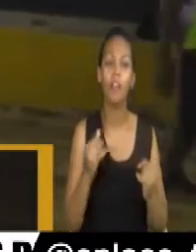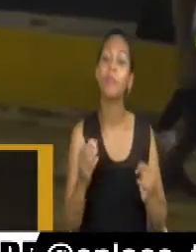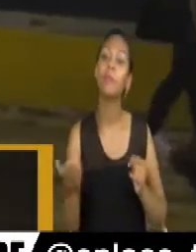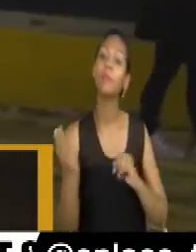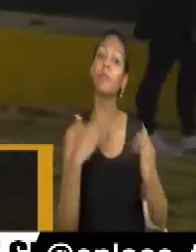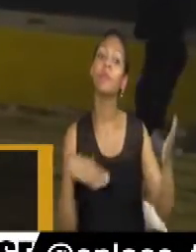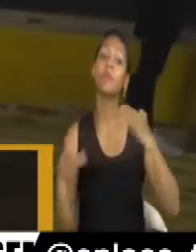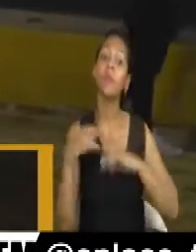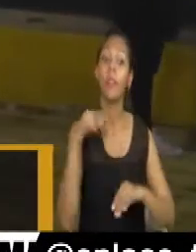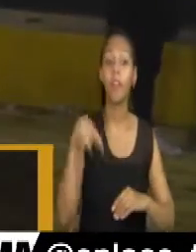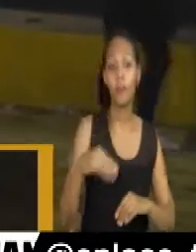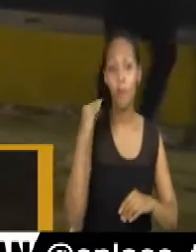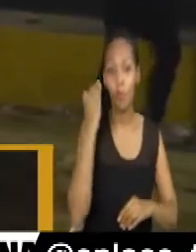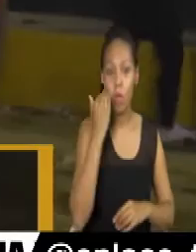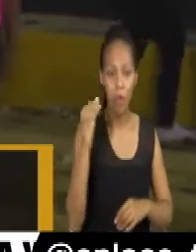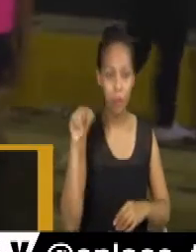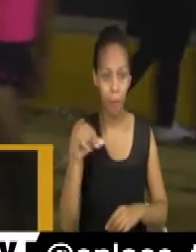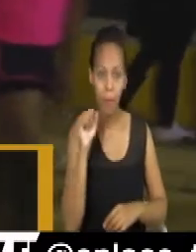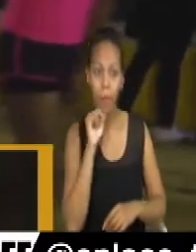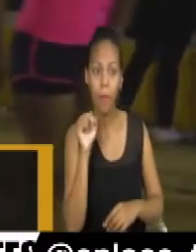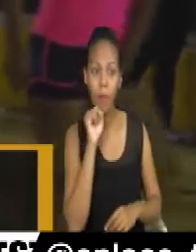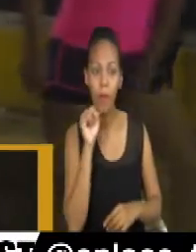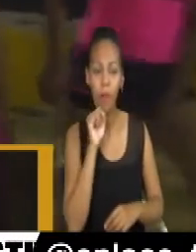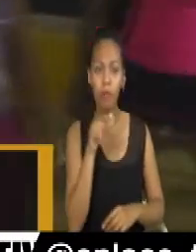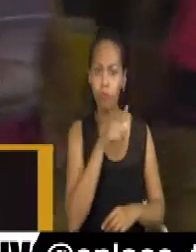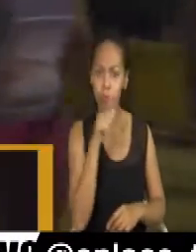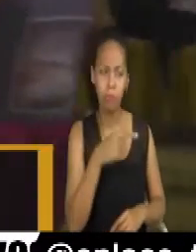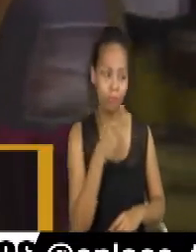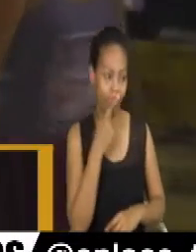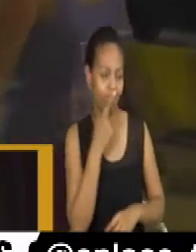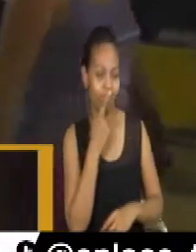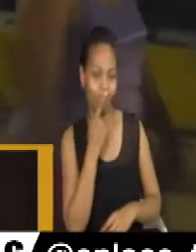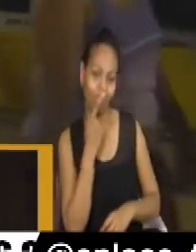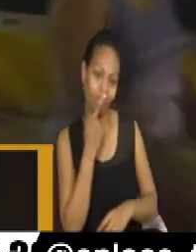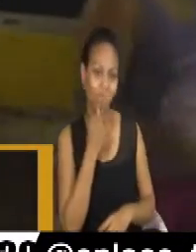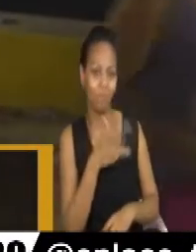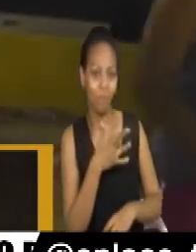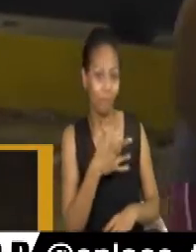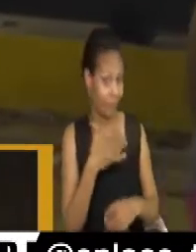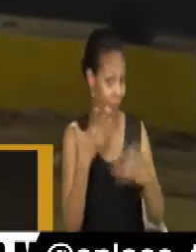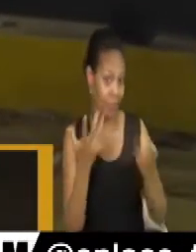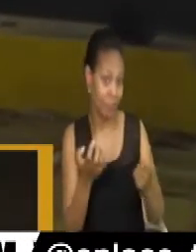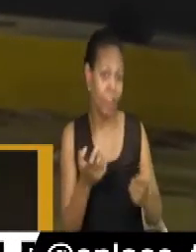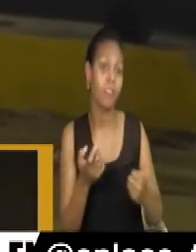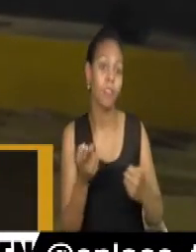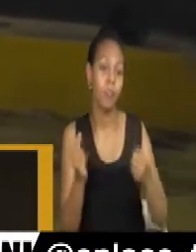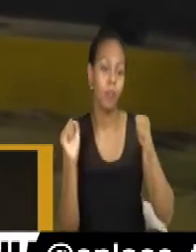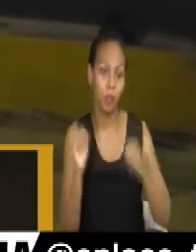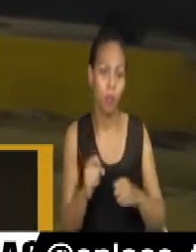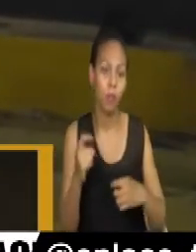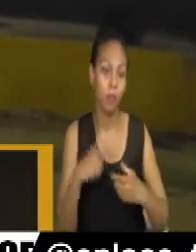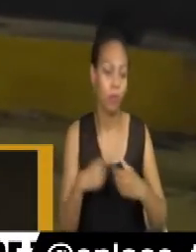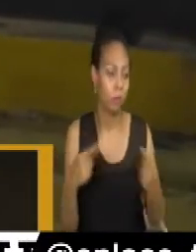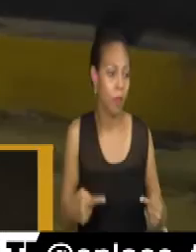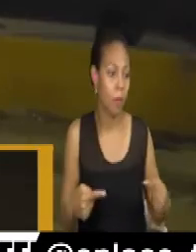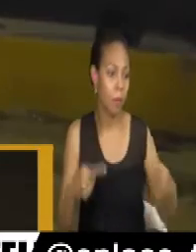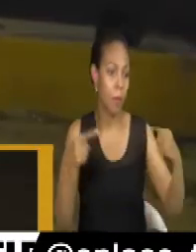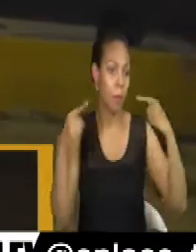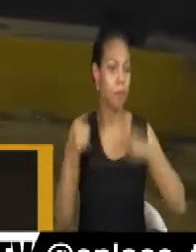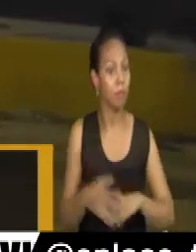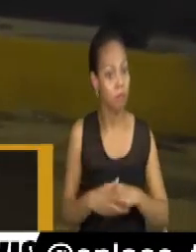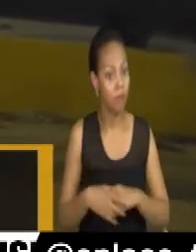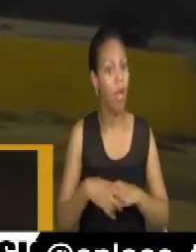de Barranca Bermeja que estén interesadas en participar en los torneos municipales y